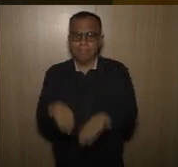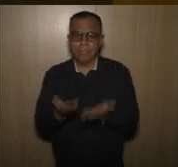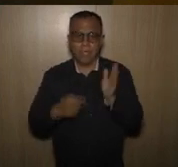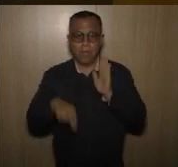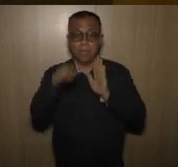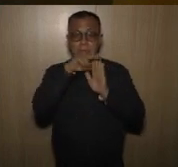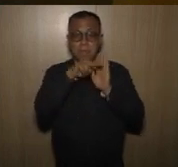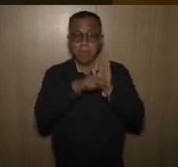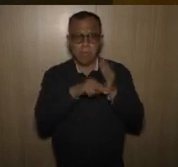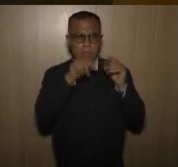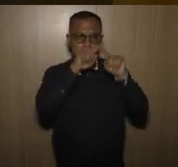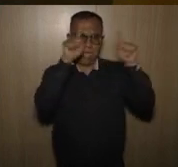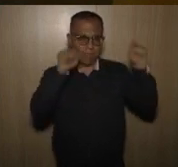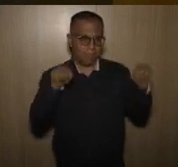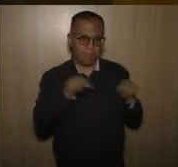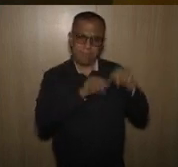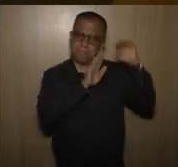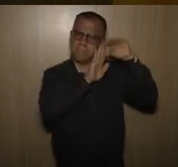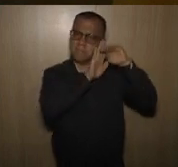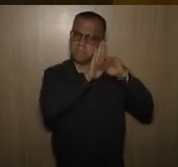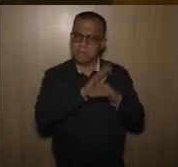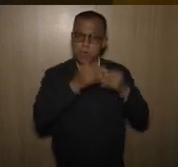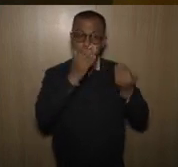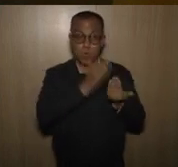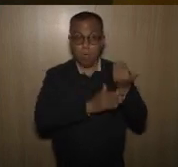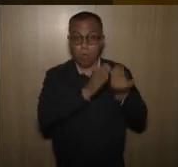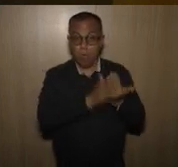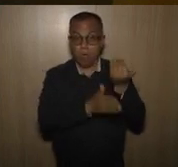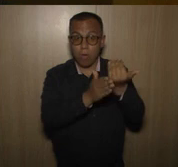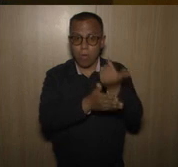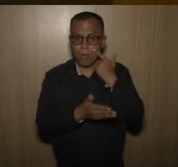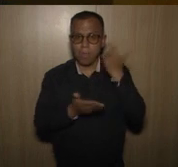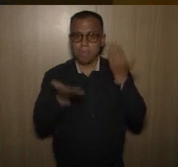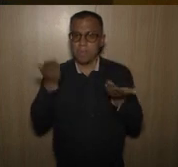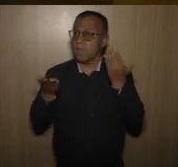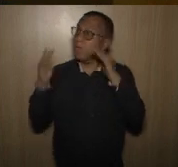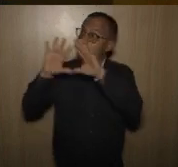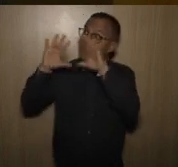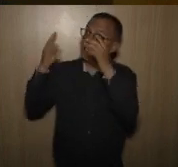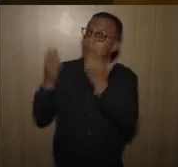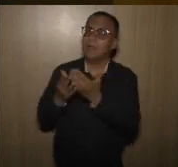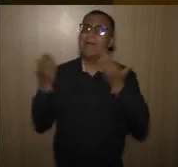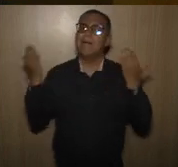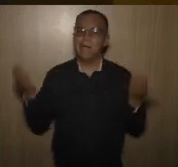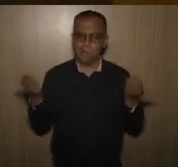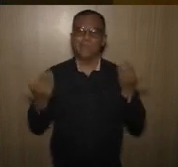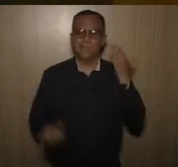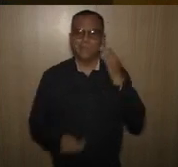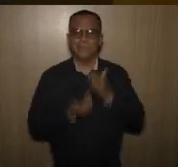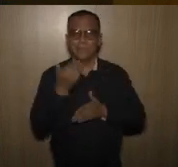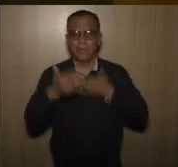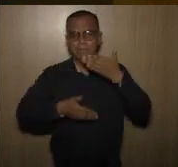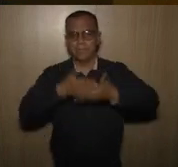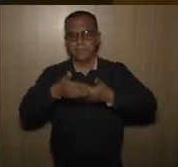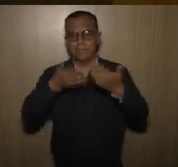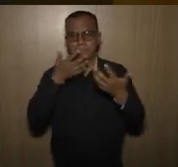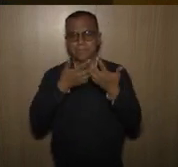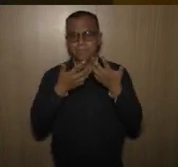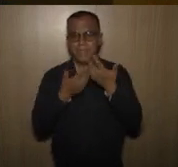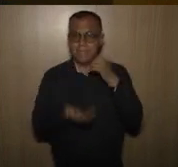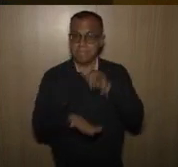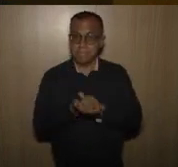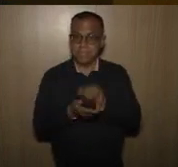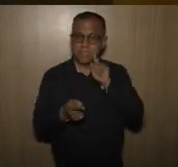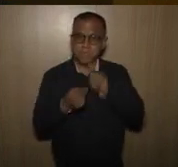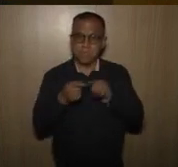normativo ya tan consolidado y tan actualizado para compararnos con el mundo, pues necesitábamos un nuevo sistema también para ello. Y por eso